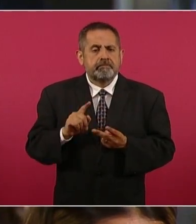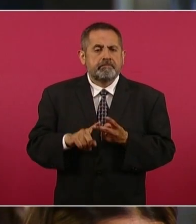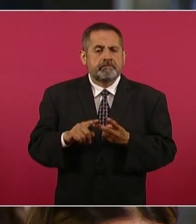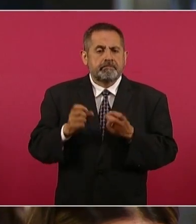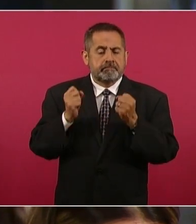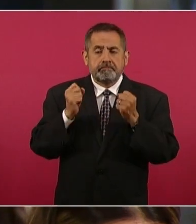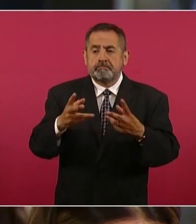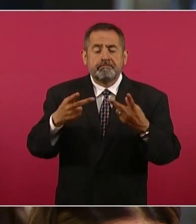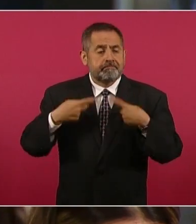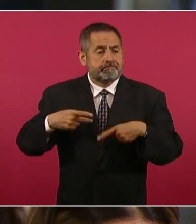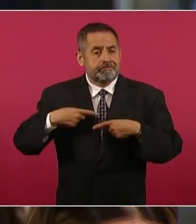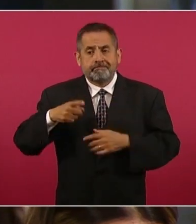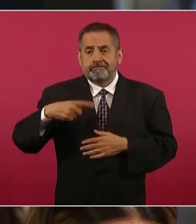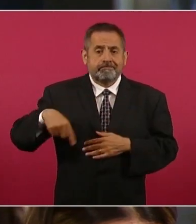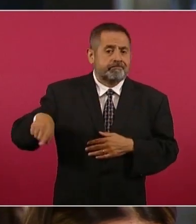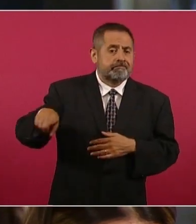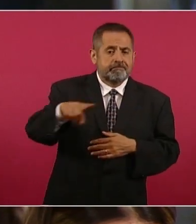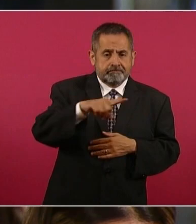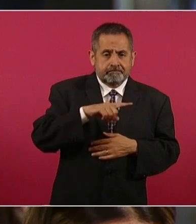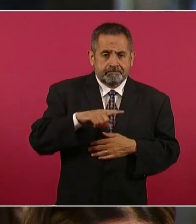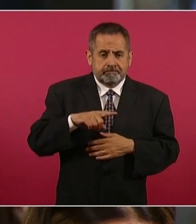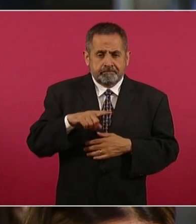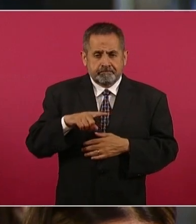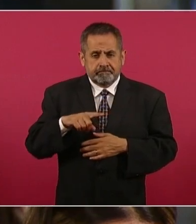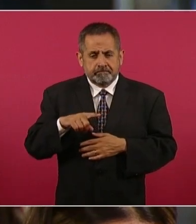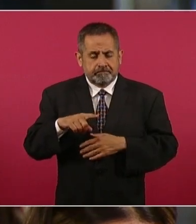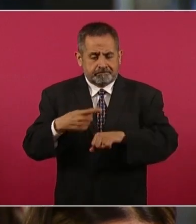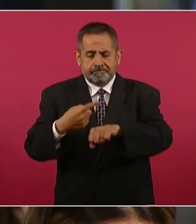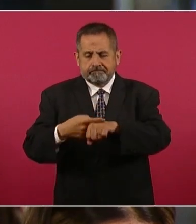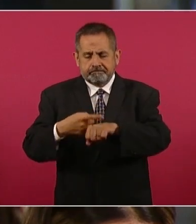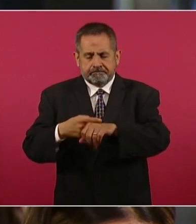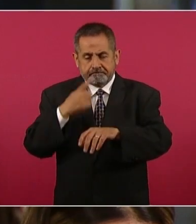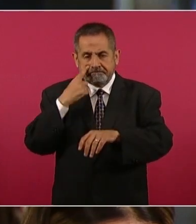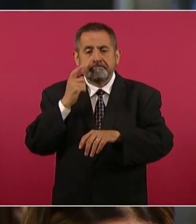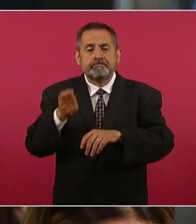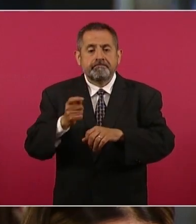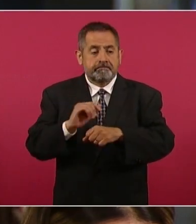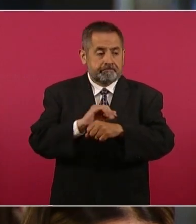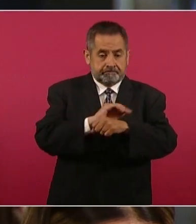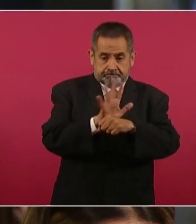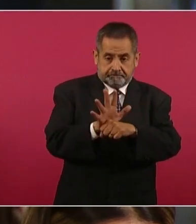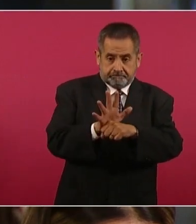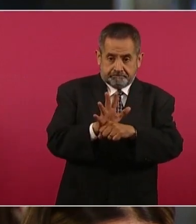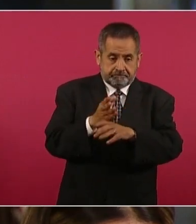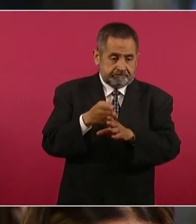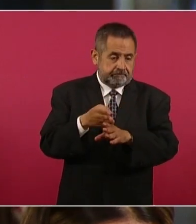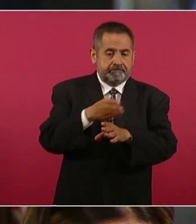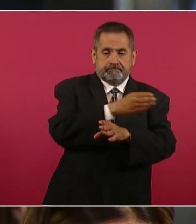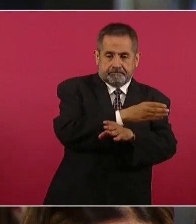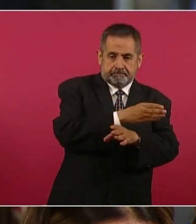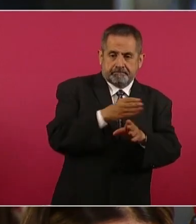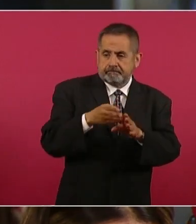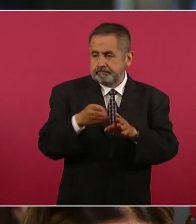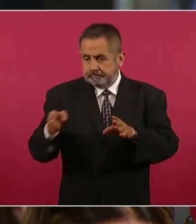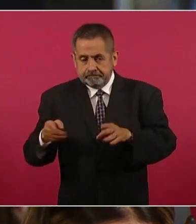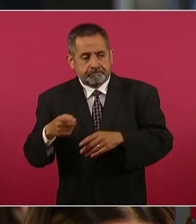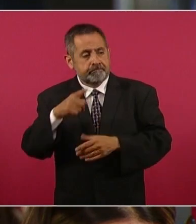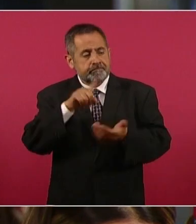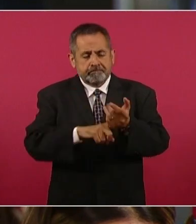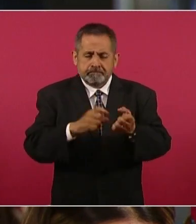de pacientes que antes de que iniciara lo fuerte de la pandemia y durante el proceso de la pandemia, que fueron diagnosticados con